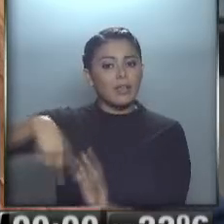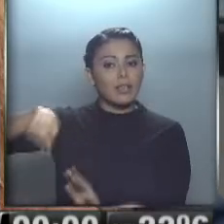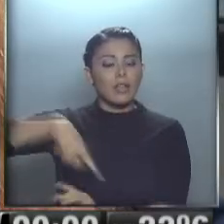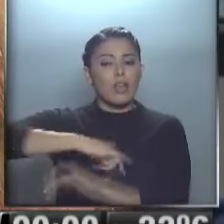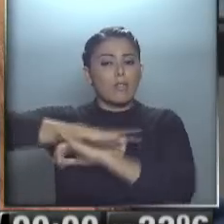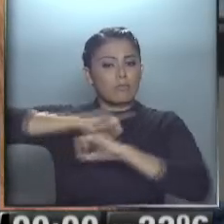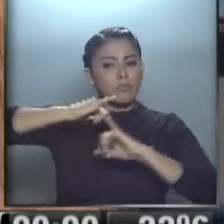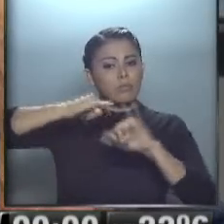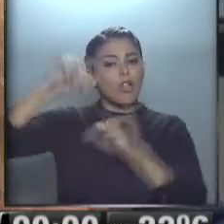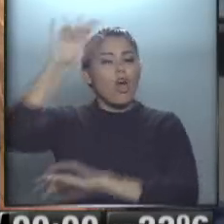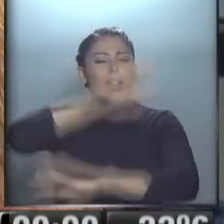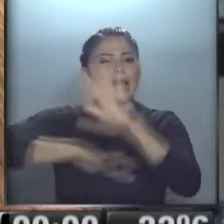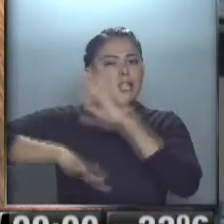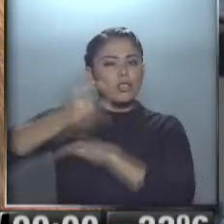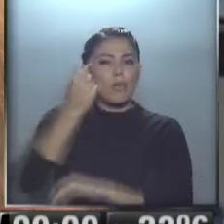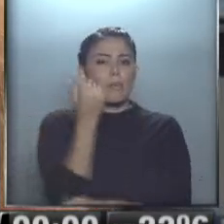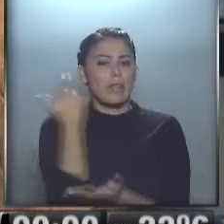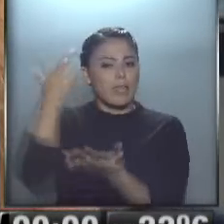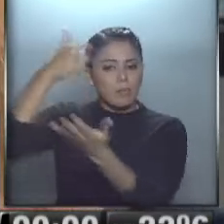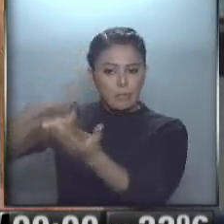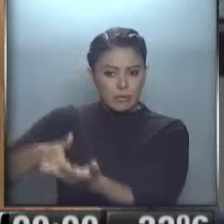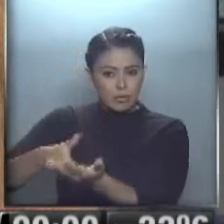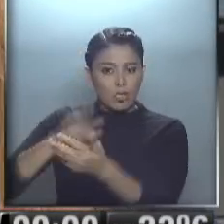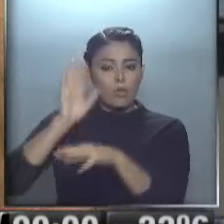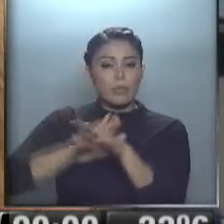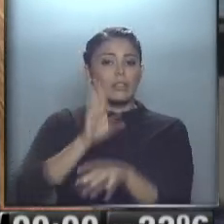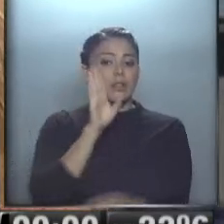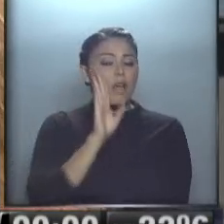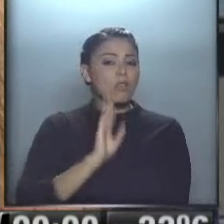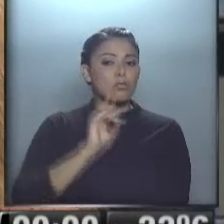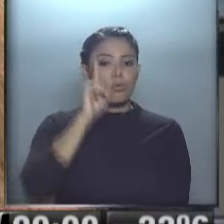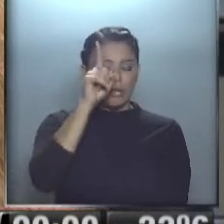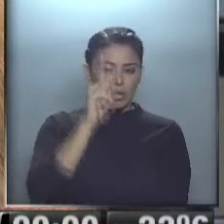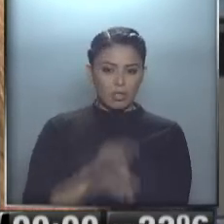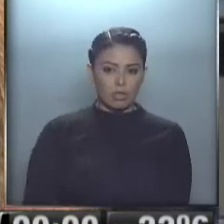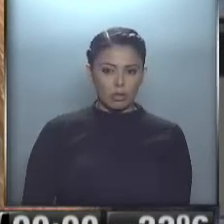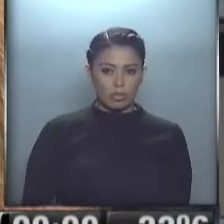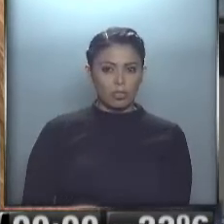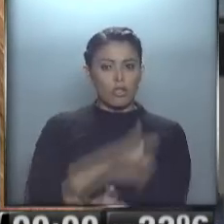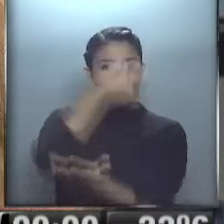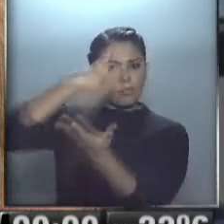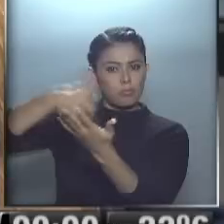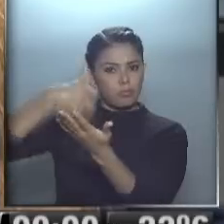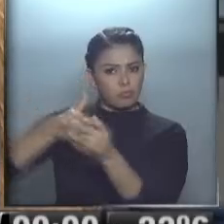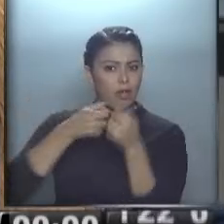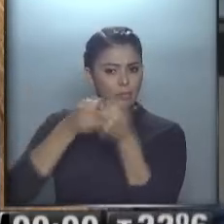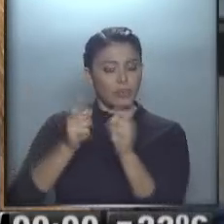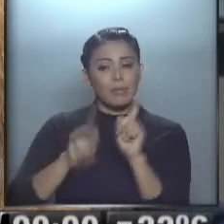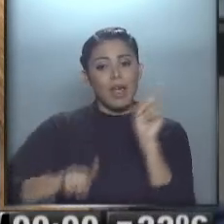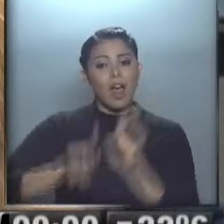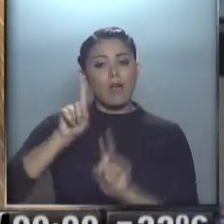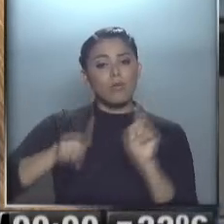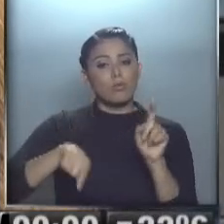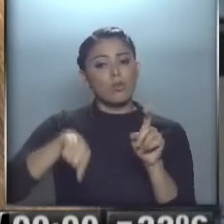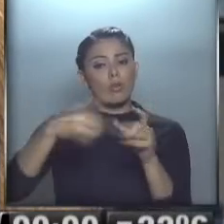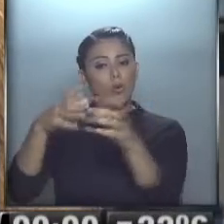campaña organizativa y de financiación de parte de los Estados Unidos de Norteamérica y también de algunos sectores de derecha